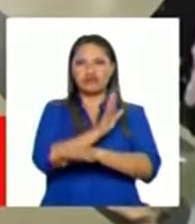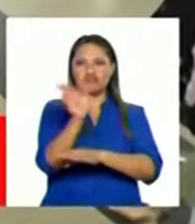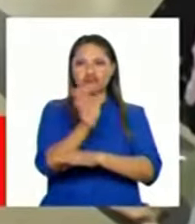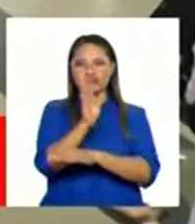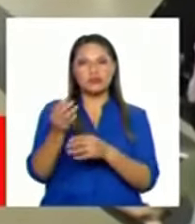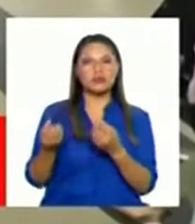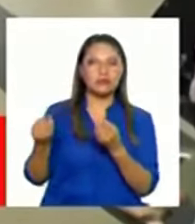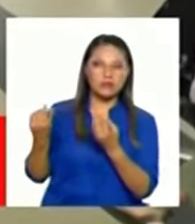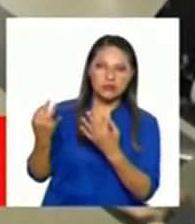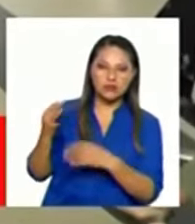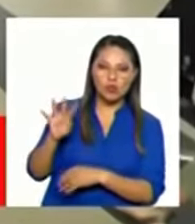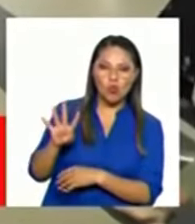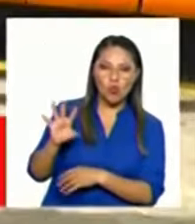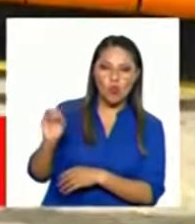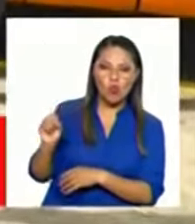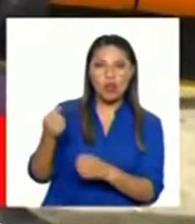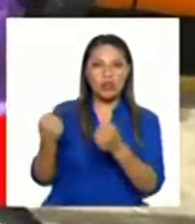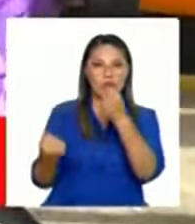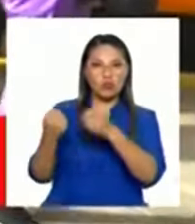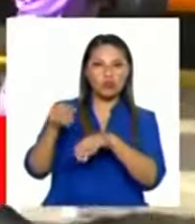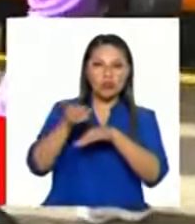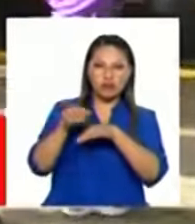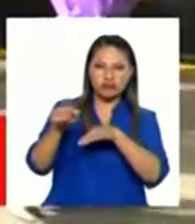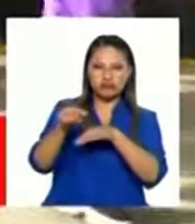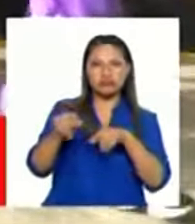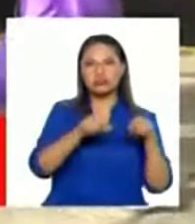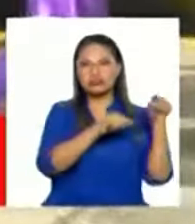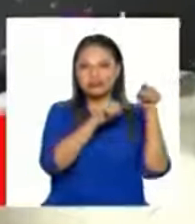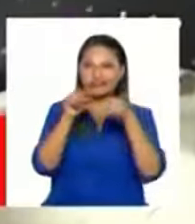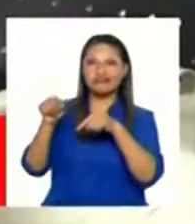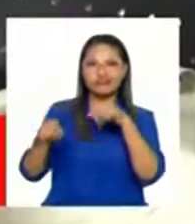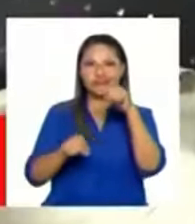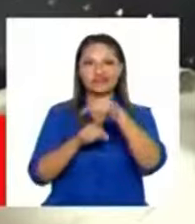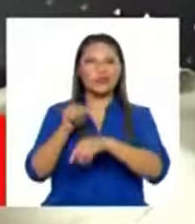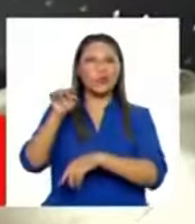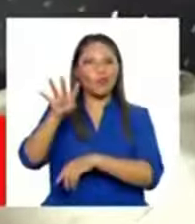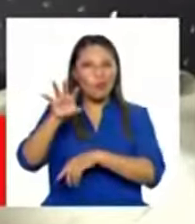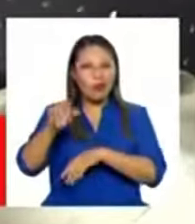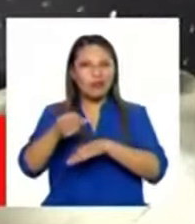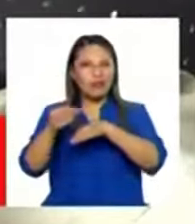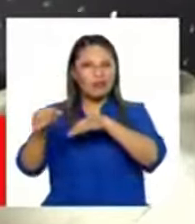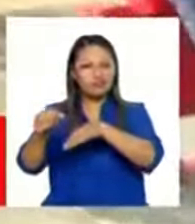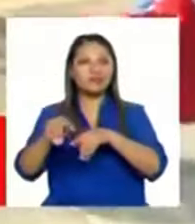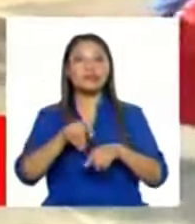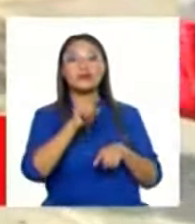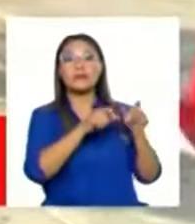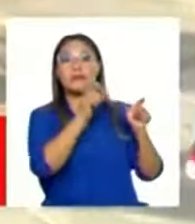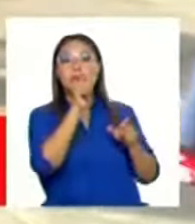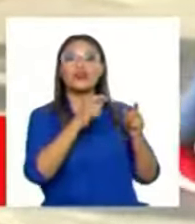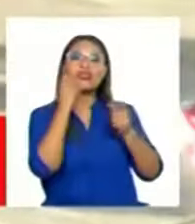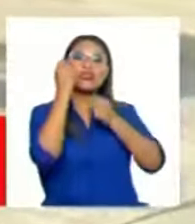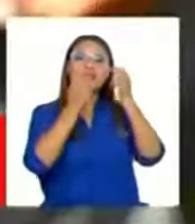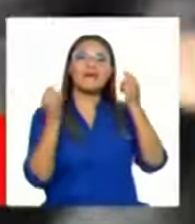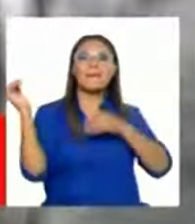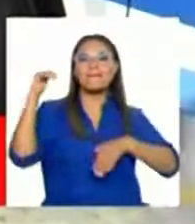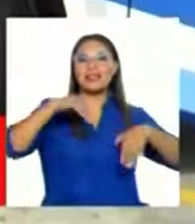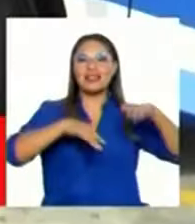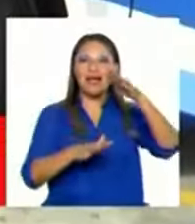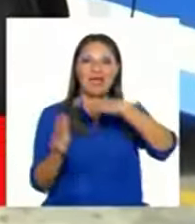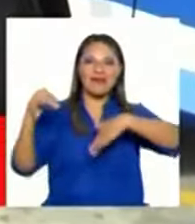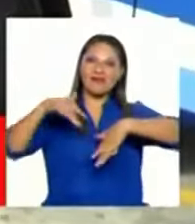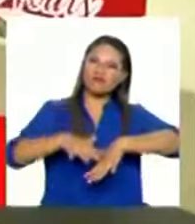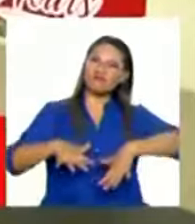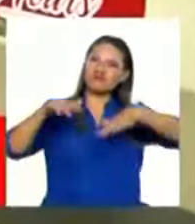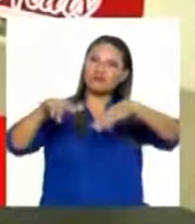buses al día que pueden estar llegando. Turistas llegan para disfrutar de las diferentes playas de la región, así como también de